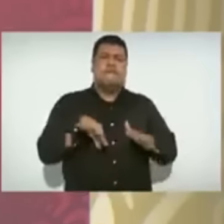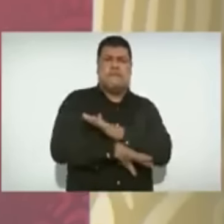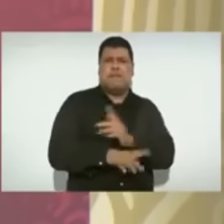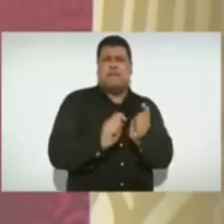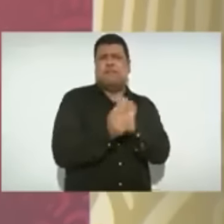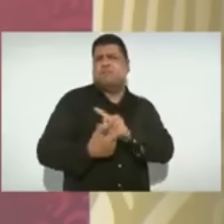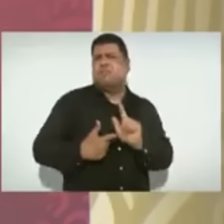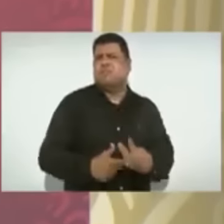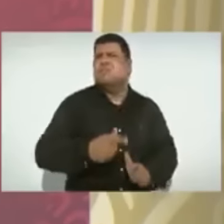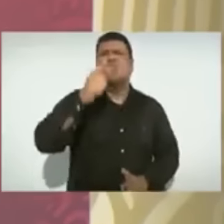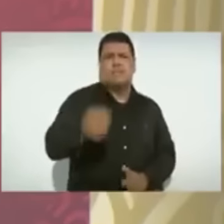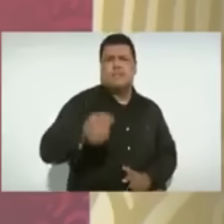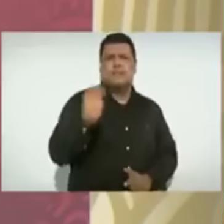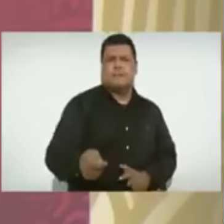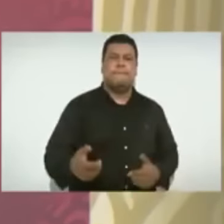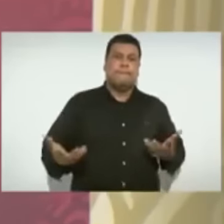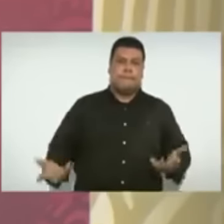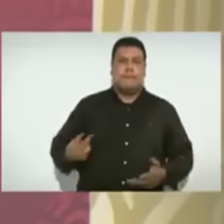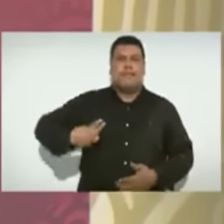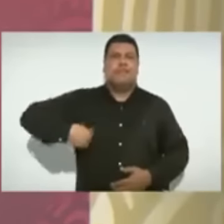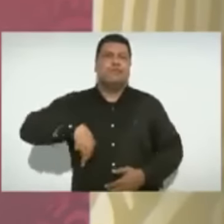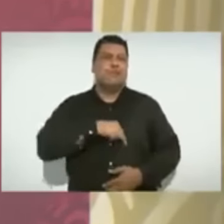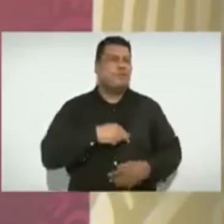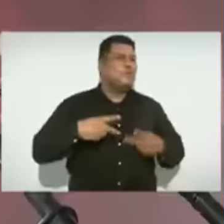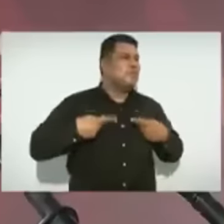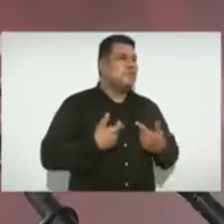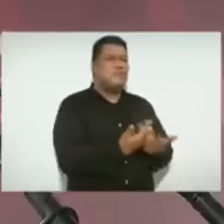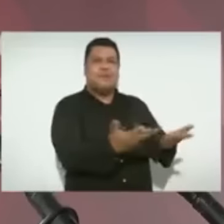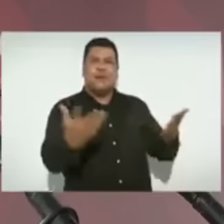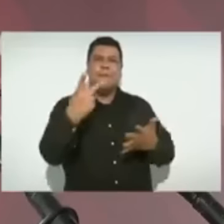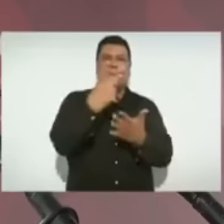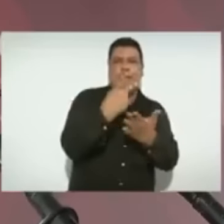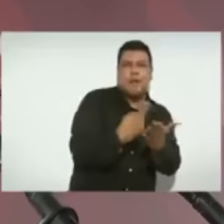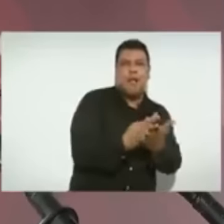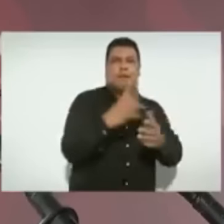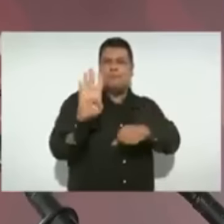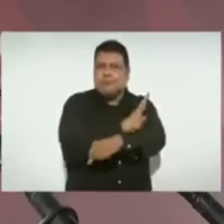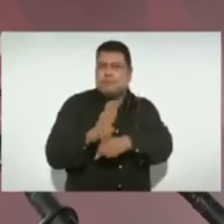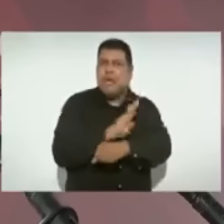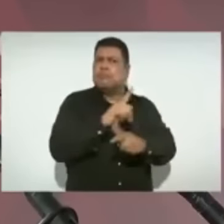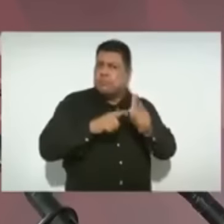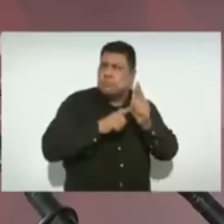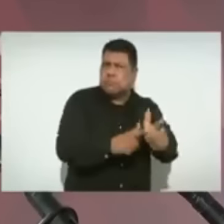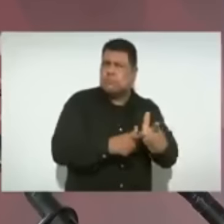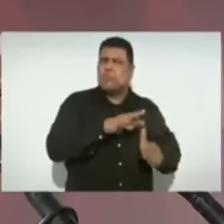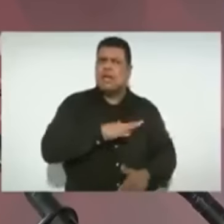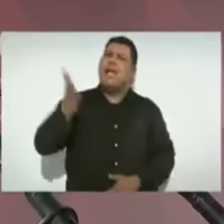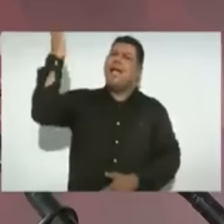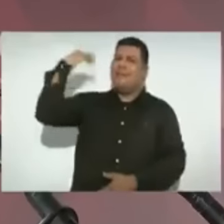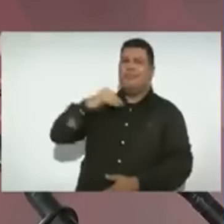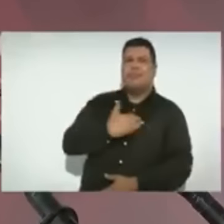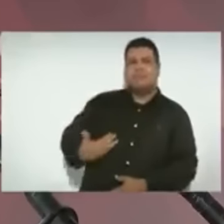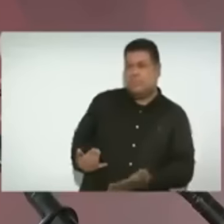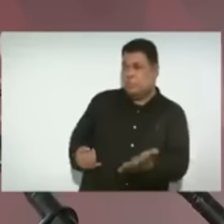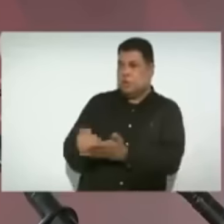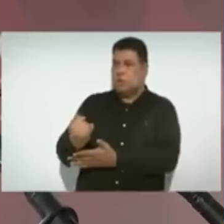también significa continuar con todos los programas de bienestar que decidió el presidente.